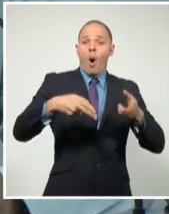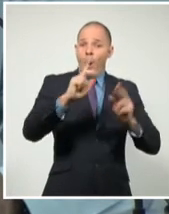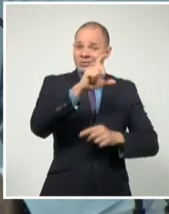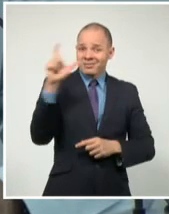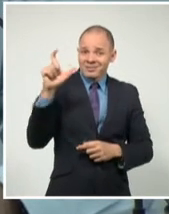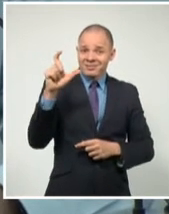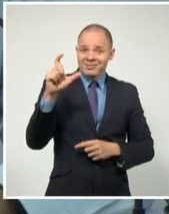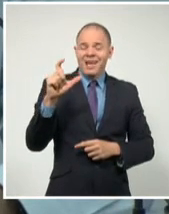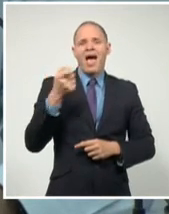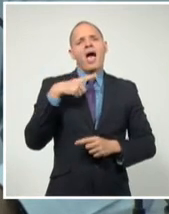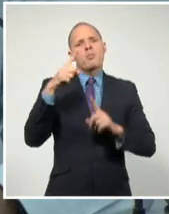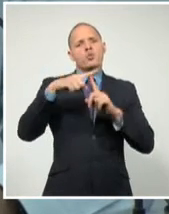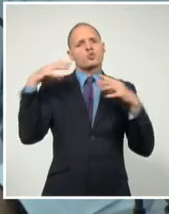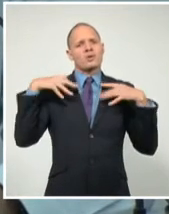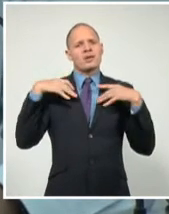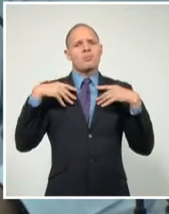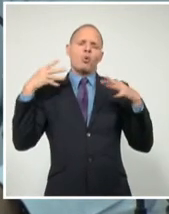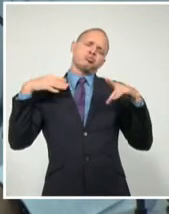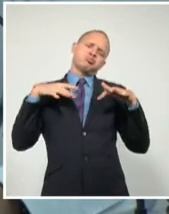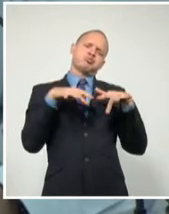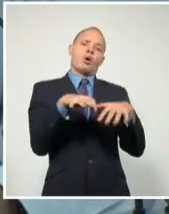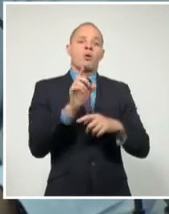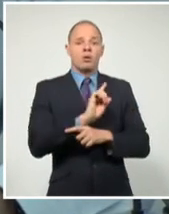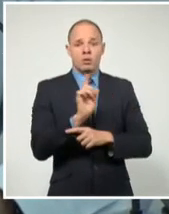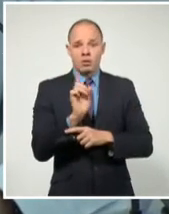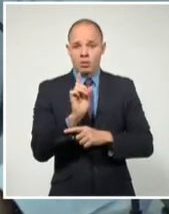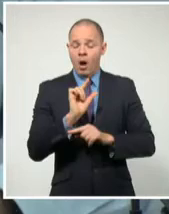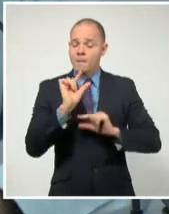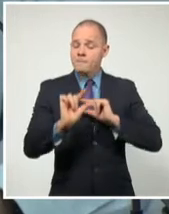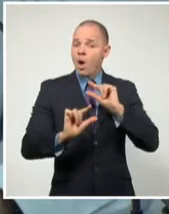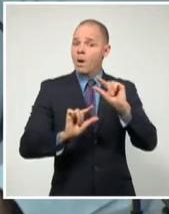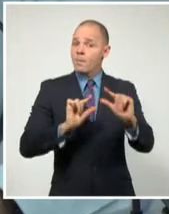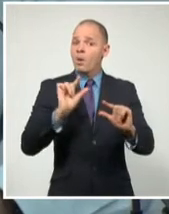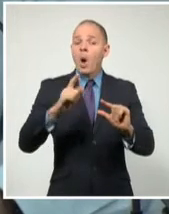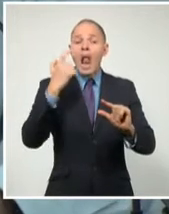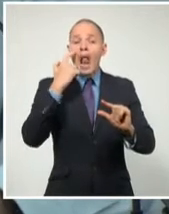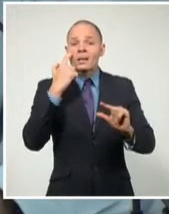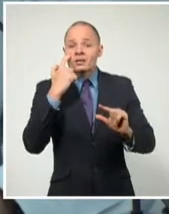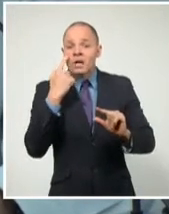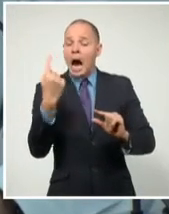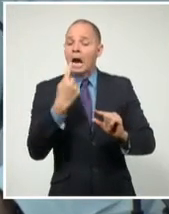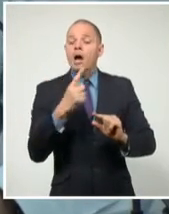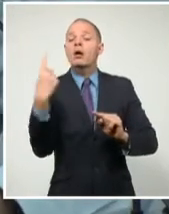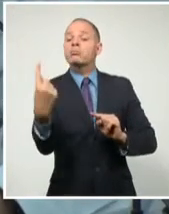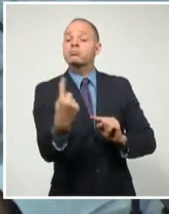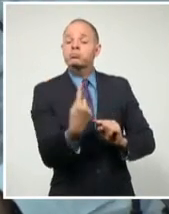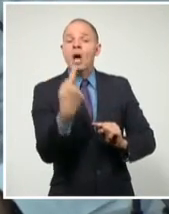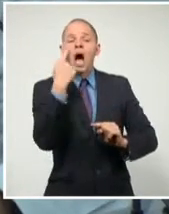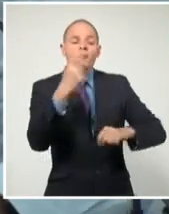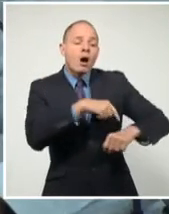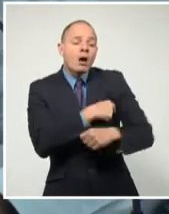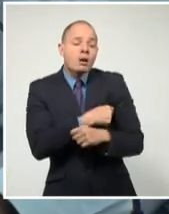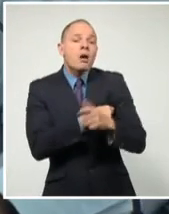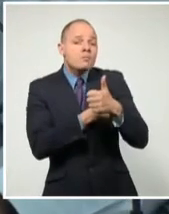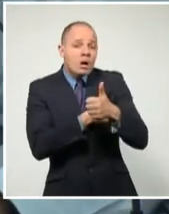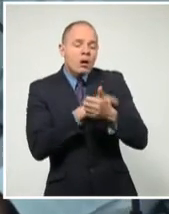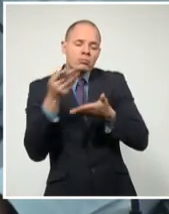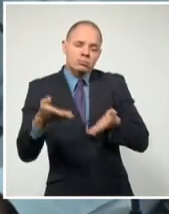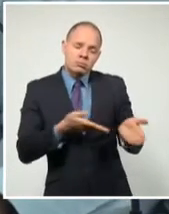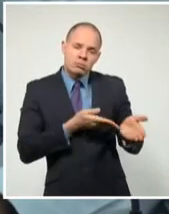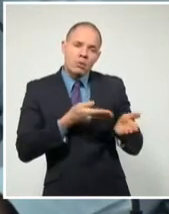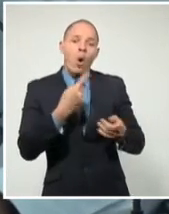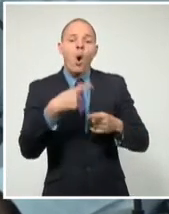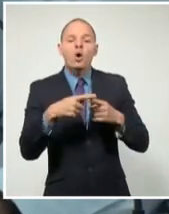serán necesarios tomarse. Y bueno, se pasaría de un aislamiento social